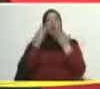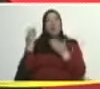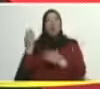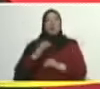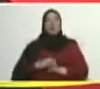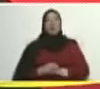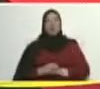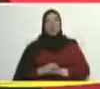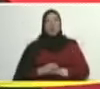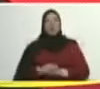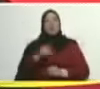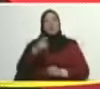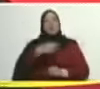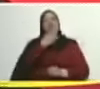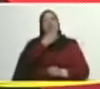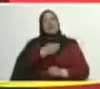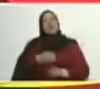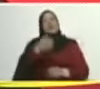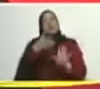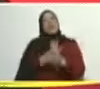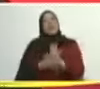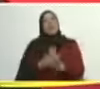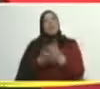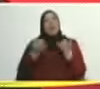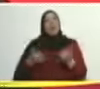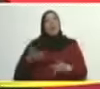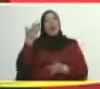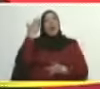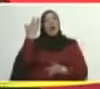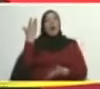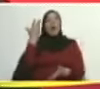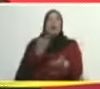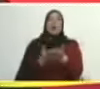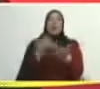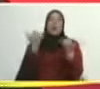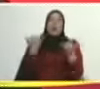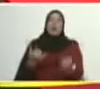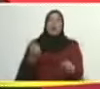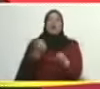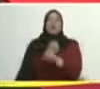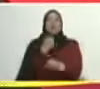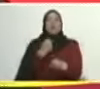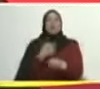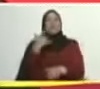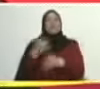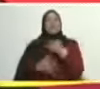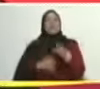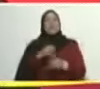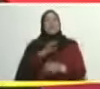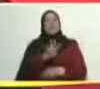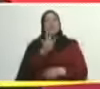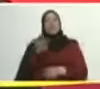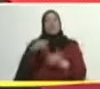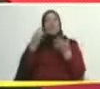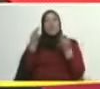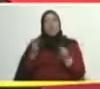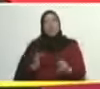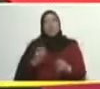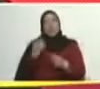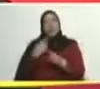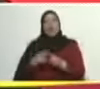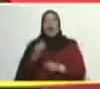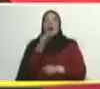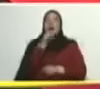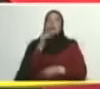El pasado 20 de diciembre, el Departamento de Estado, en una suerte de homenaje al bicentenario de la doctrina Monroe, anunció